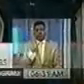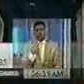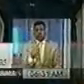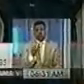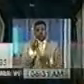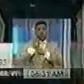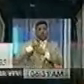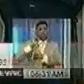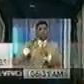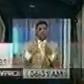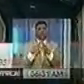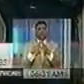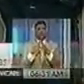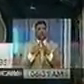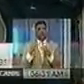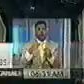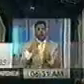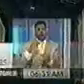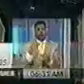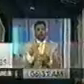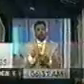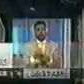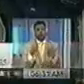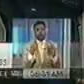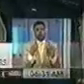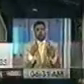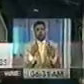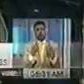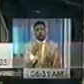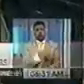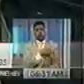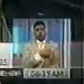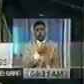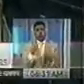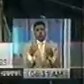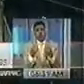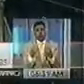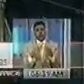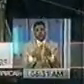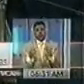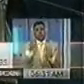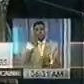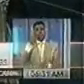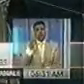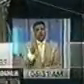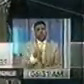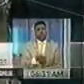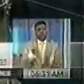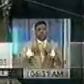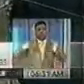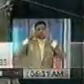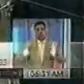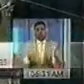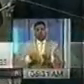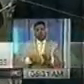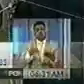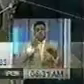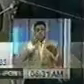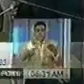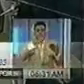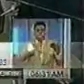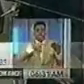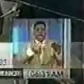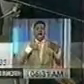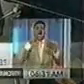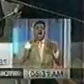de los derechos socioeconómicos del pueblo, bueno, de suspender hasta tanto no se analice bien el